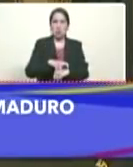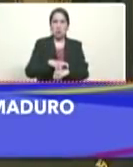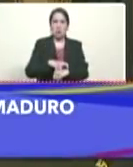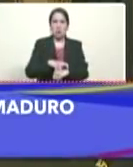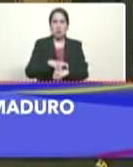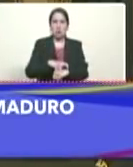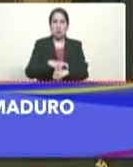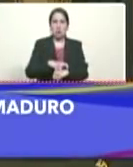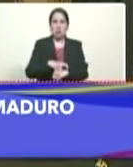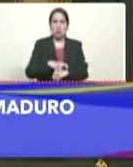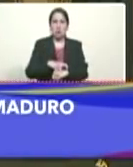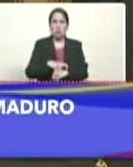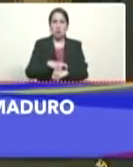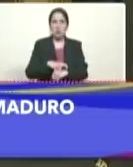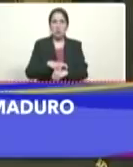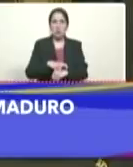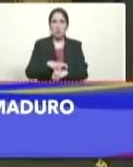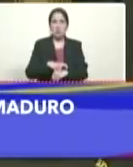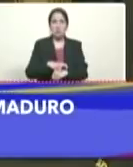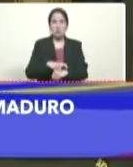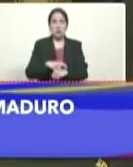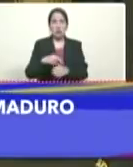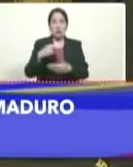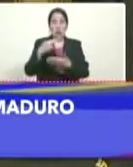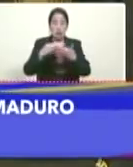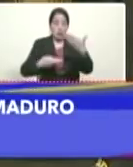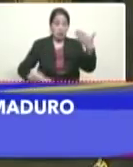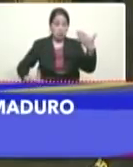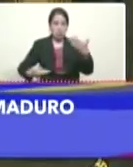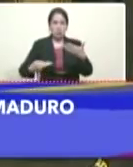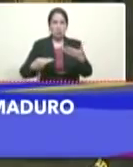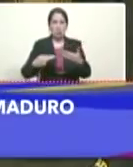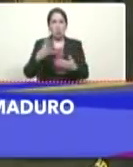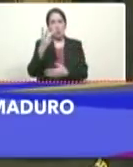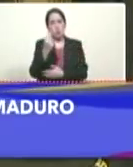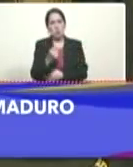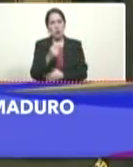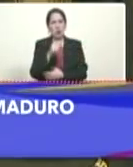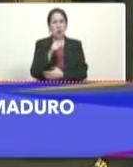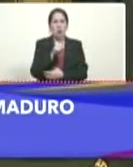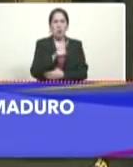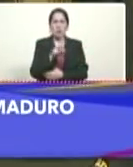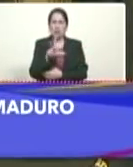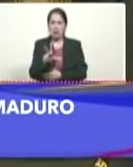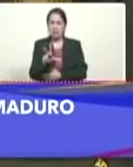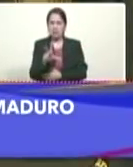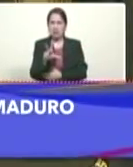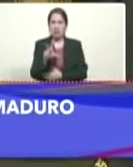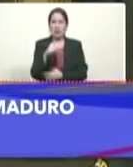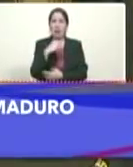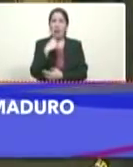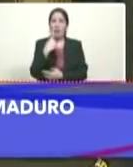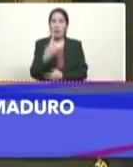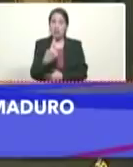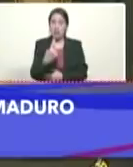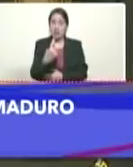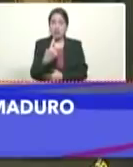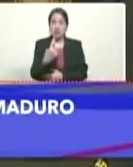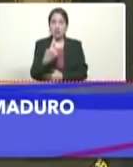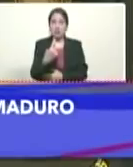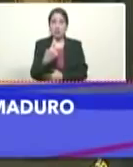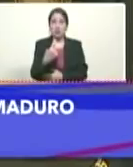así que en la resolución presidencial de seguridad nacional número 13 de acuerdo a la publicación de the wall street